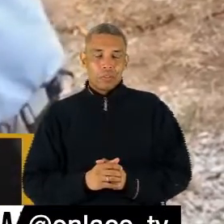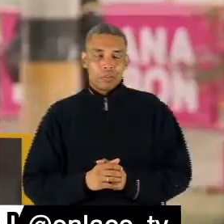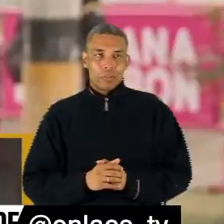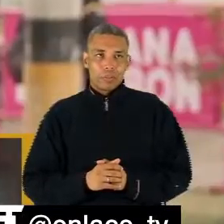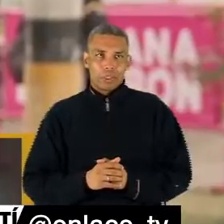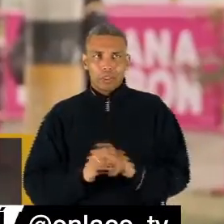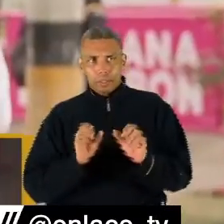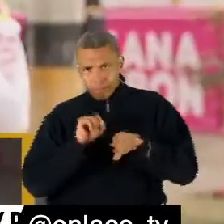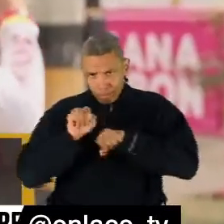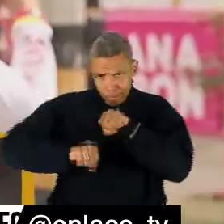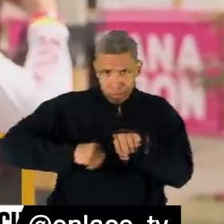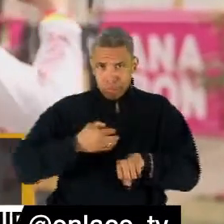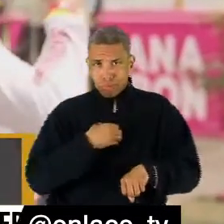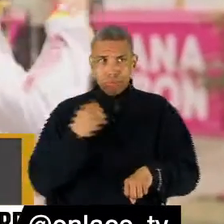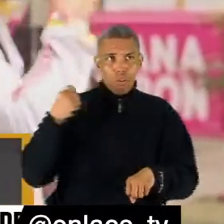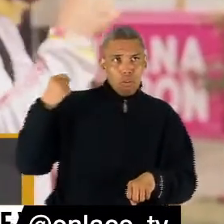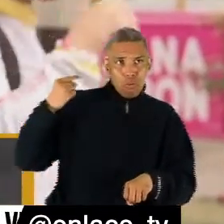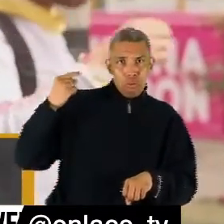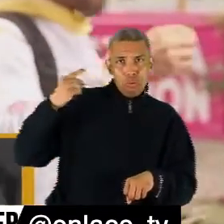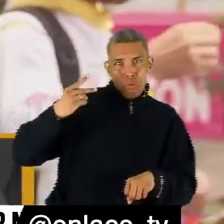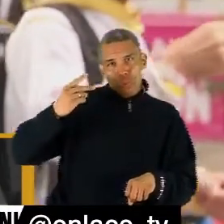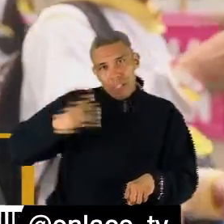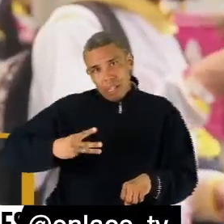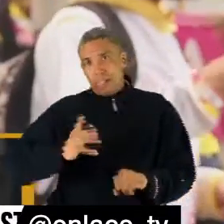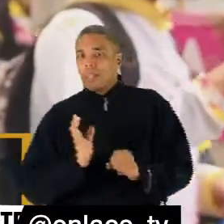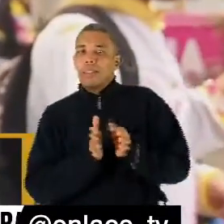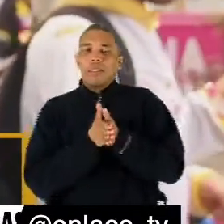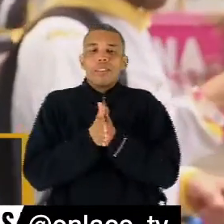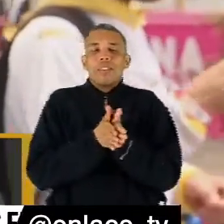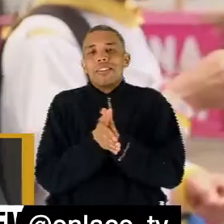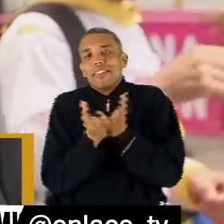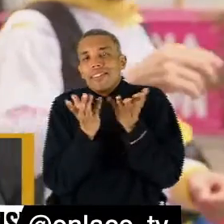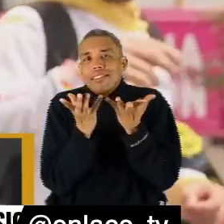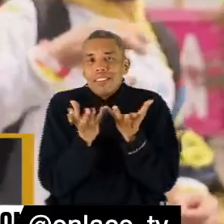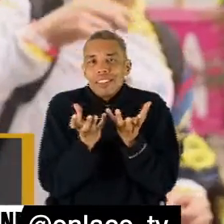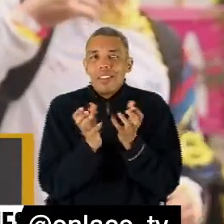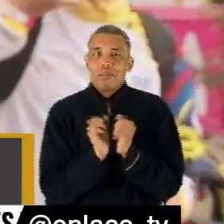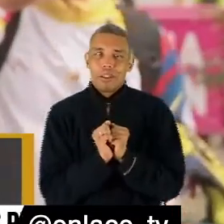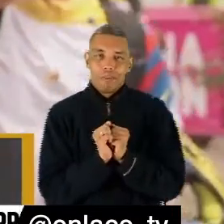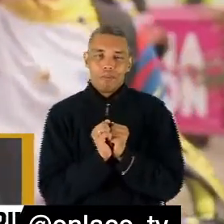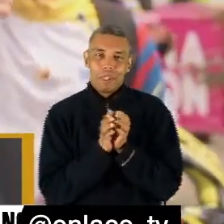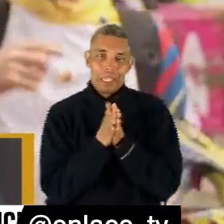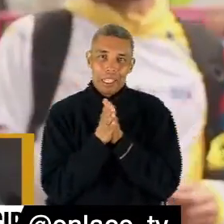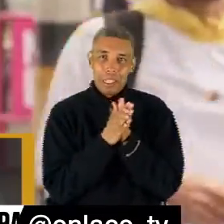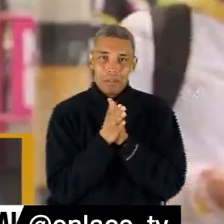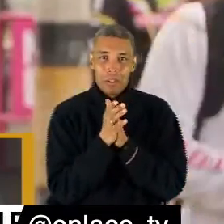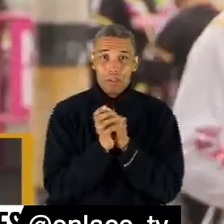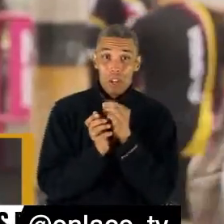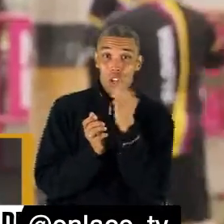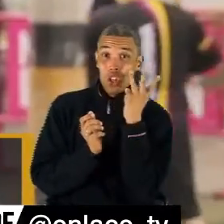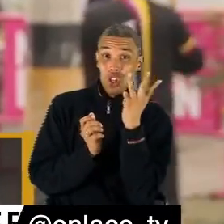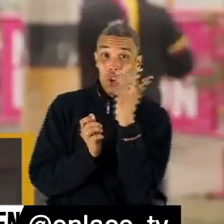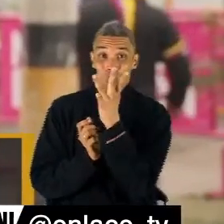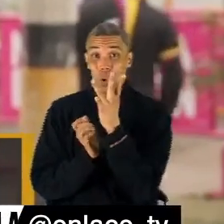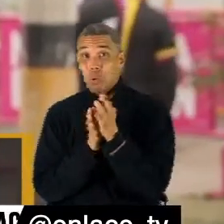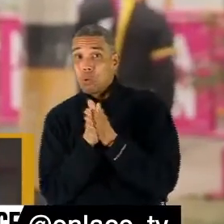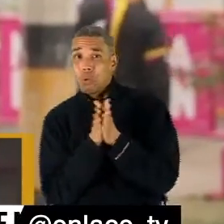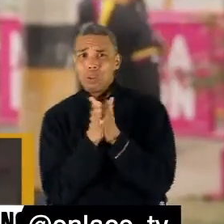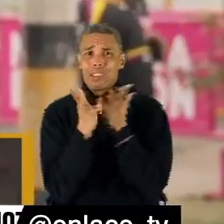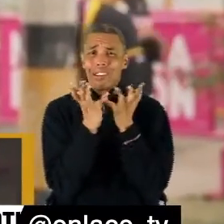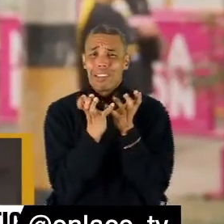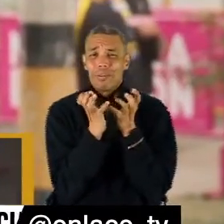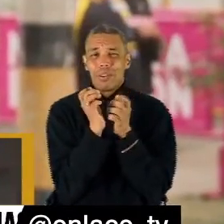Hoy vibramos, nos ilusionamos, soñamos con llegar a un W. Estuvimos cerca con Santiago Nieves y con Eder